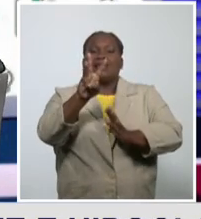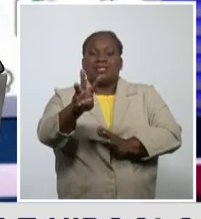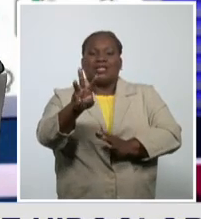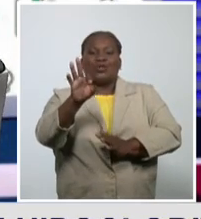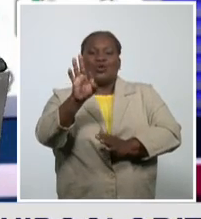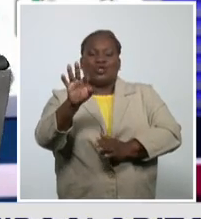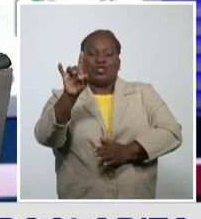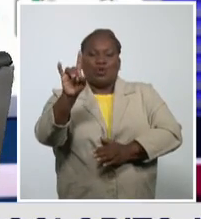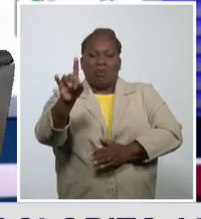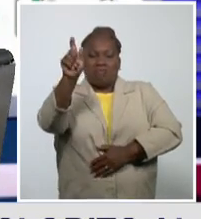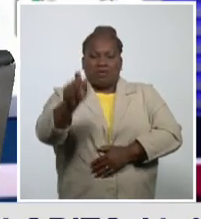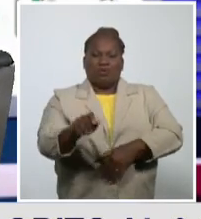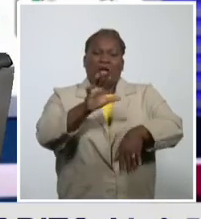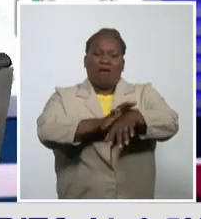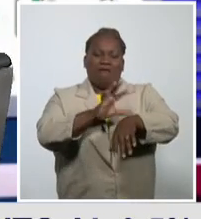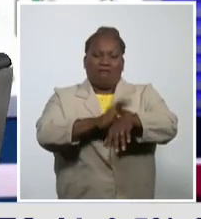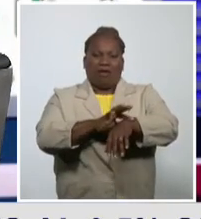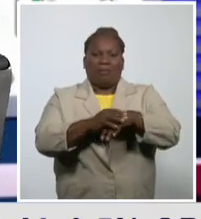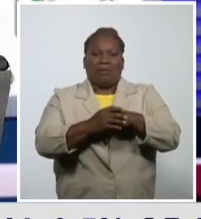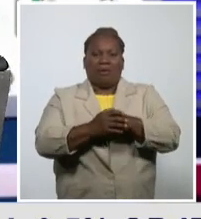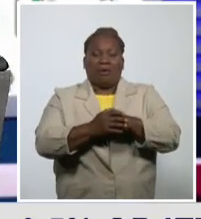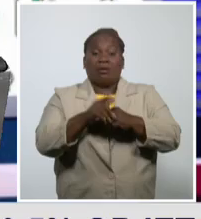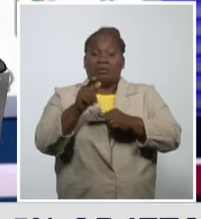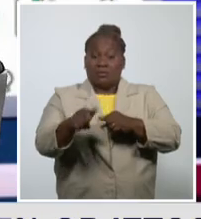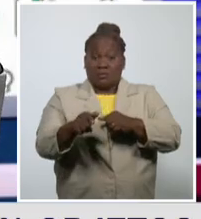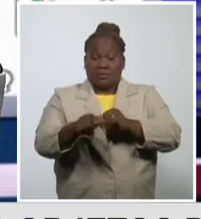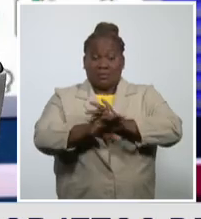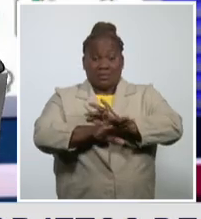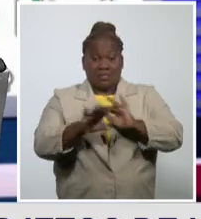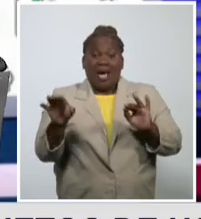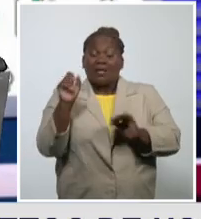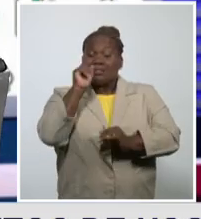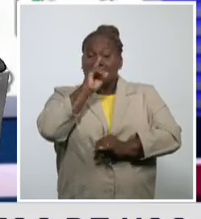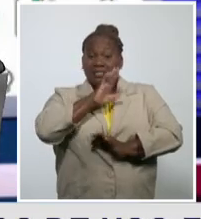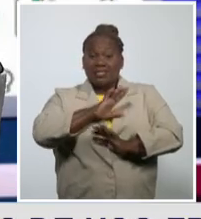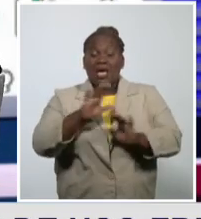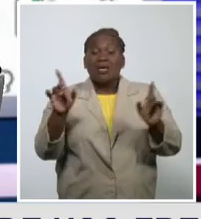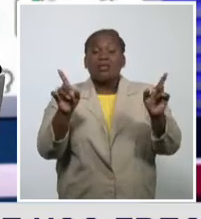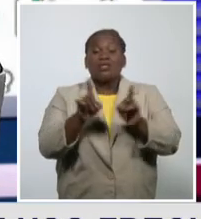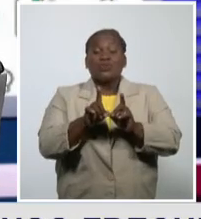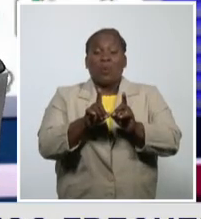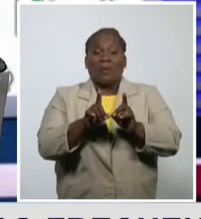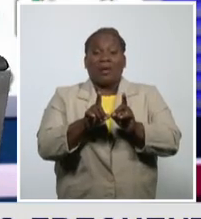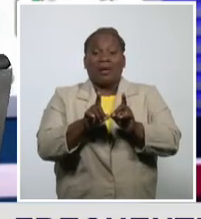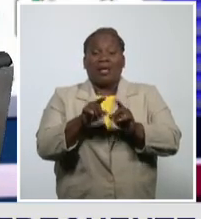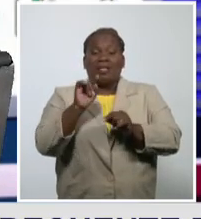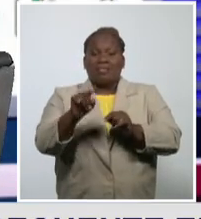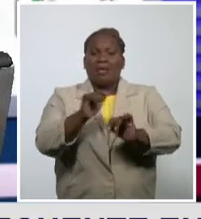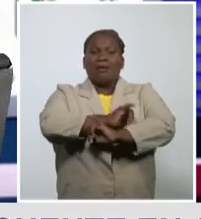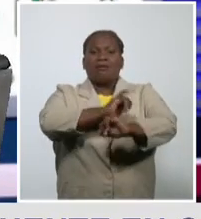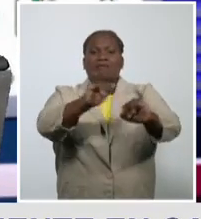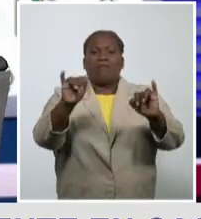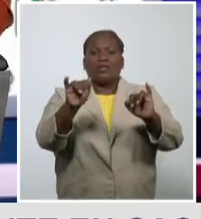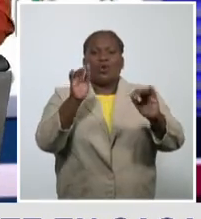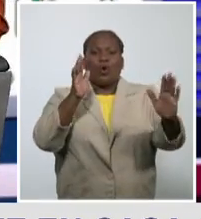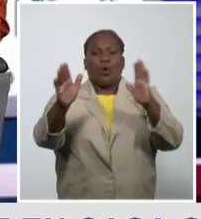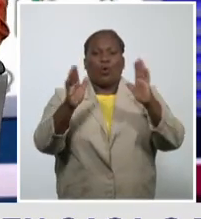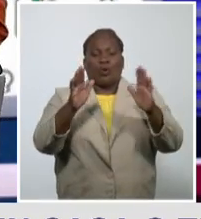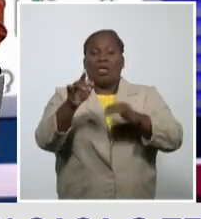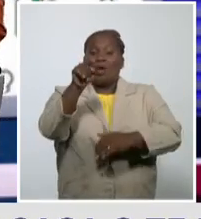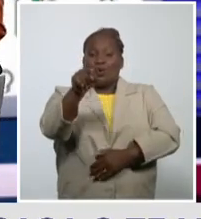1.389 pacientes diagnosticados. De esta forma estamos cerrando este resumen de lo que ha sido noticia en esta jornada. A usted,